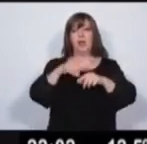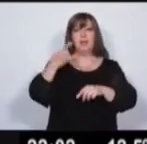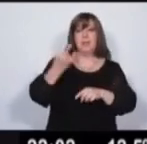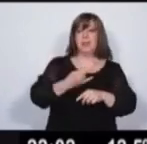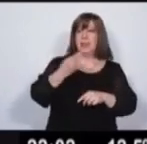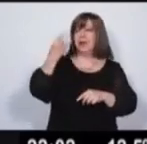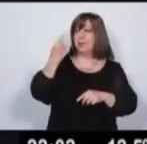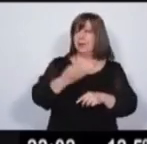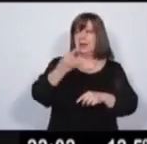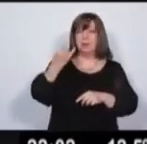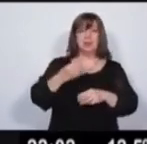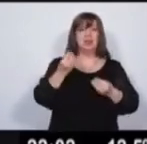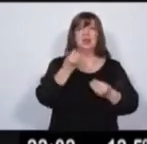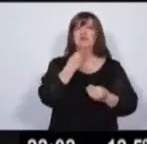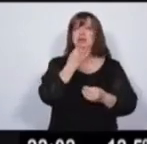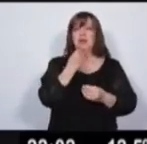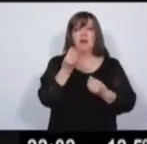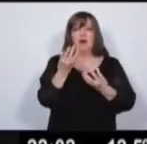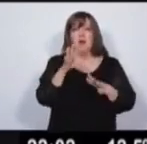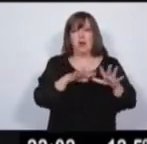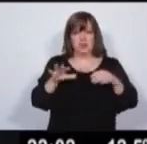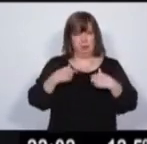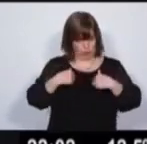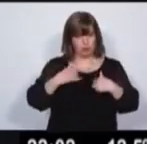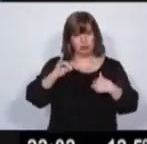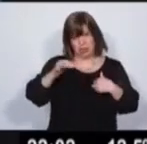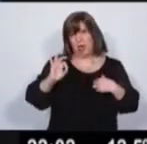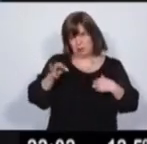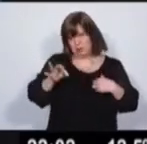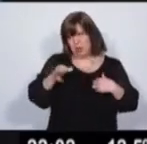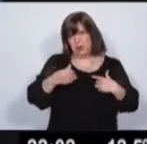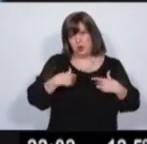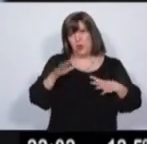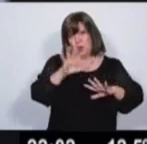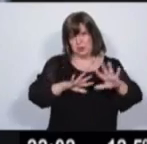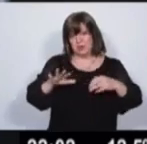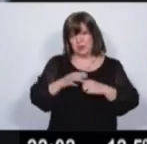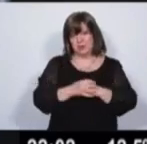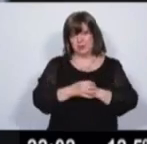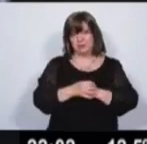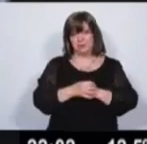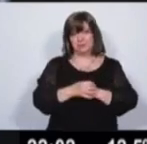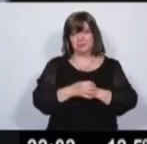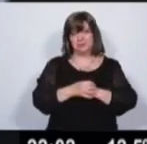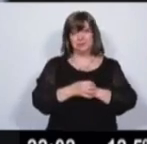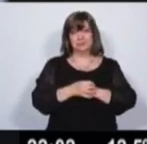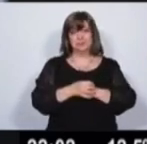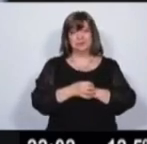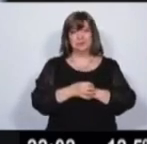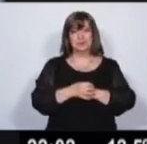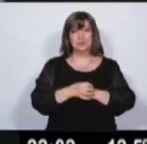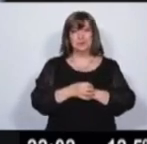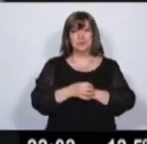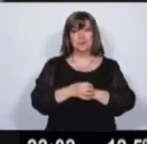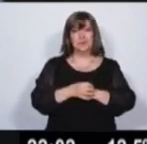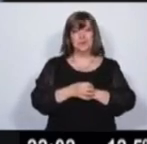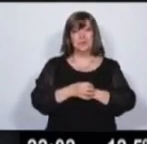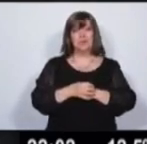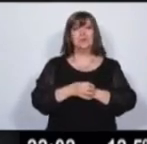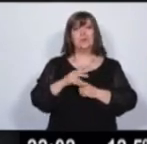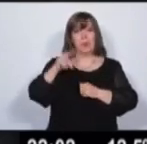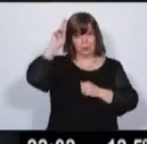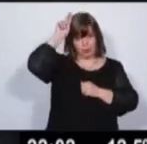y no sabemos cómo hacerlo Yo sé cómo hacerlo momento de Escuchar al candidato de cambia Mendoza Alfredo